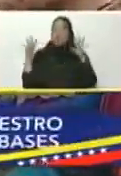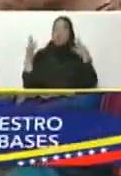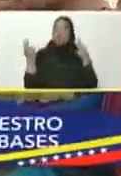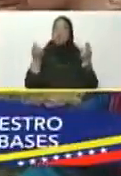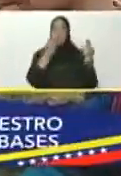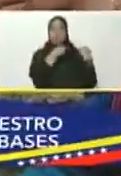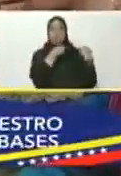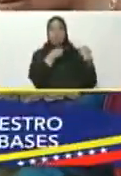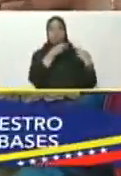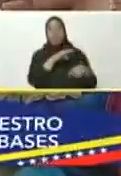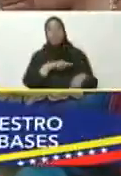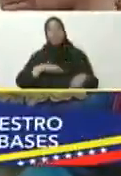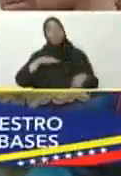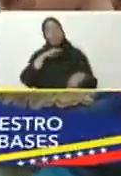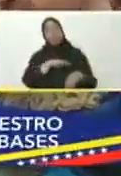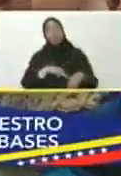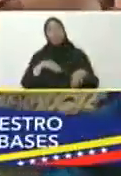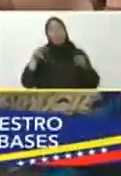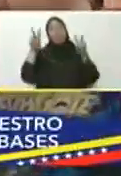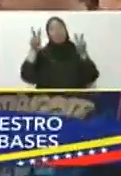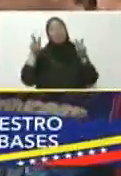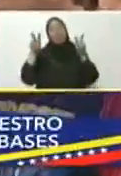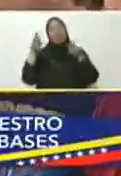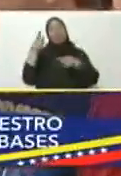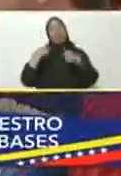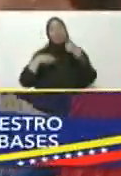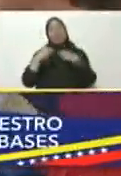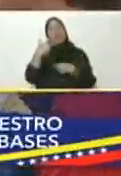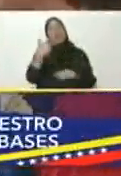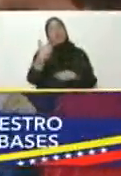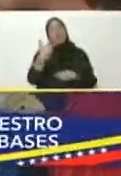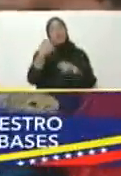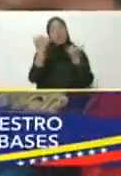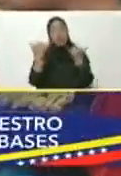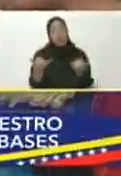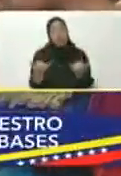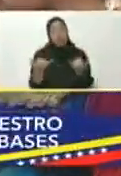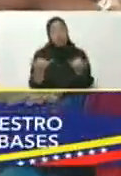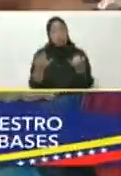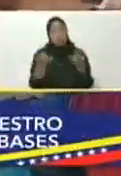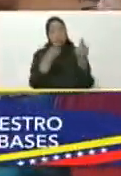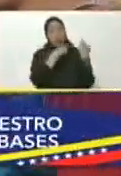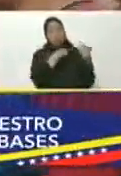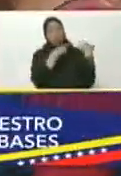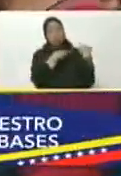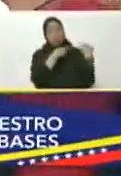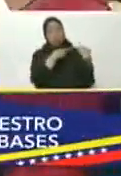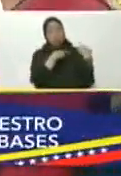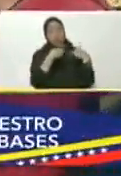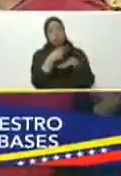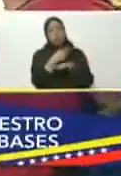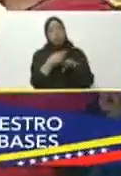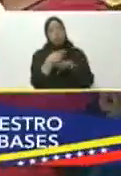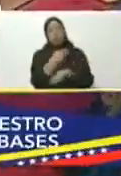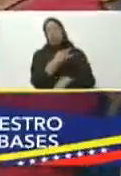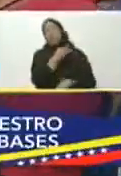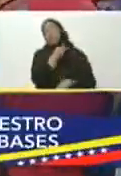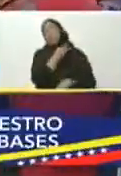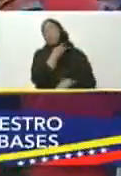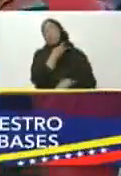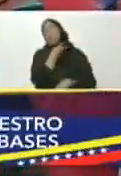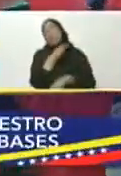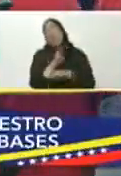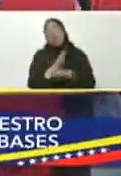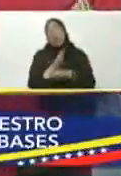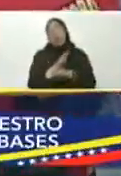Gran Misión Barrio Nuevo, Barrio Tricolor desde ya. Y el gobernador metiéndole candela ahí.